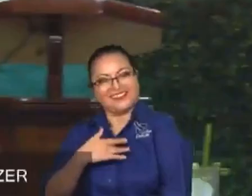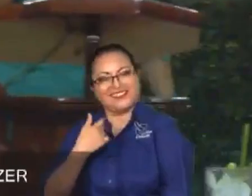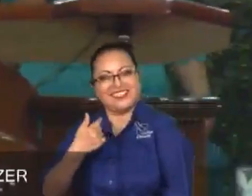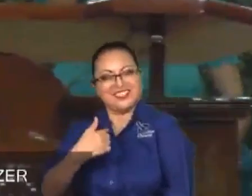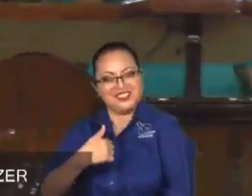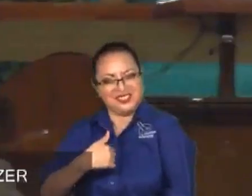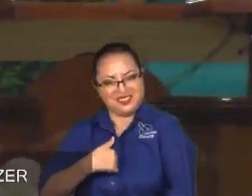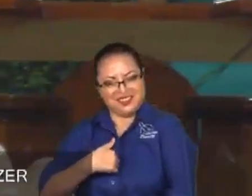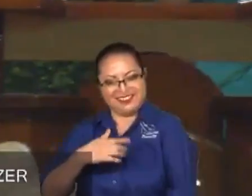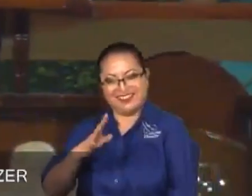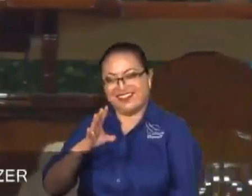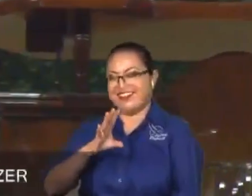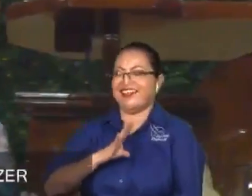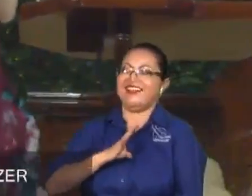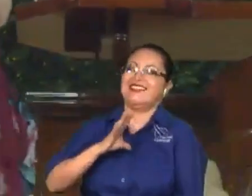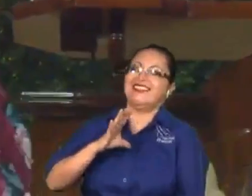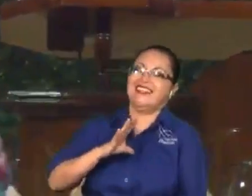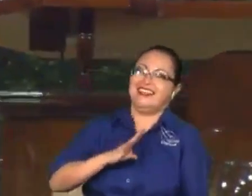La tengo.